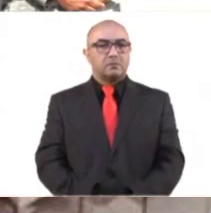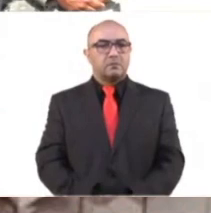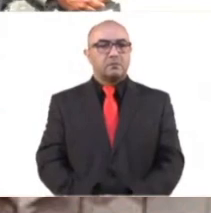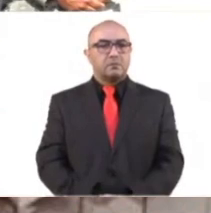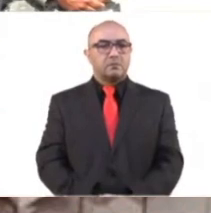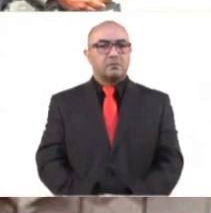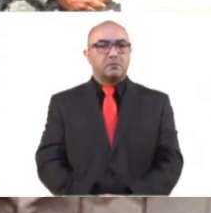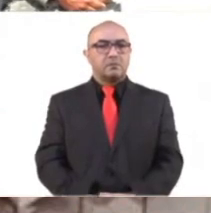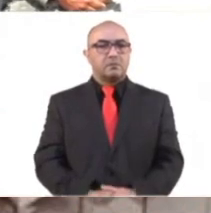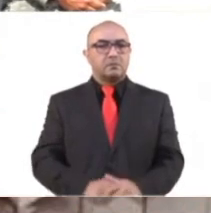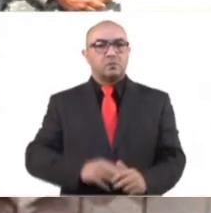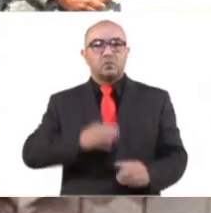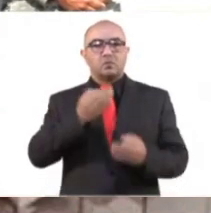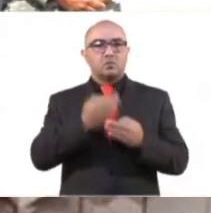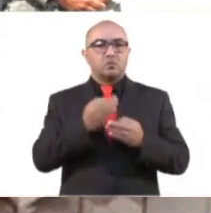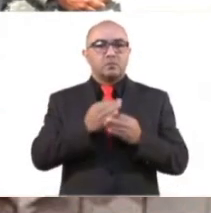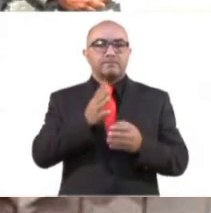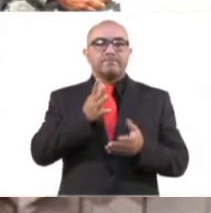No vamos a contestar.